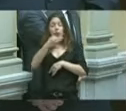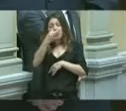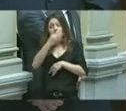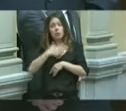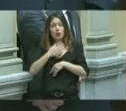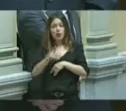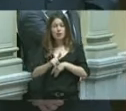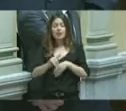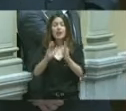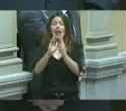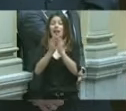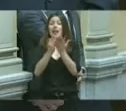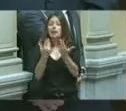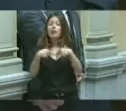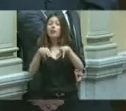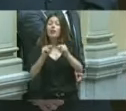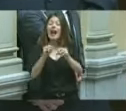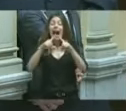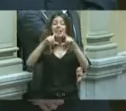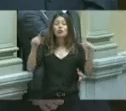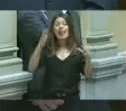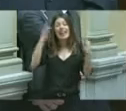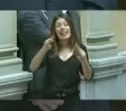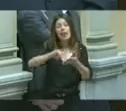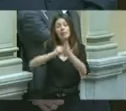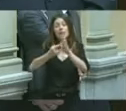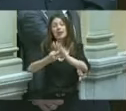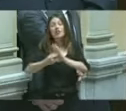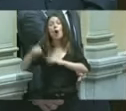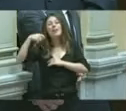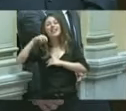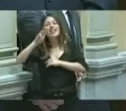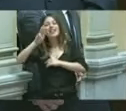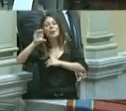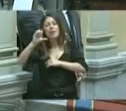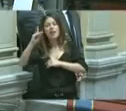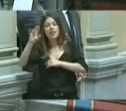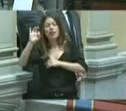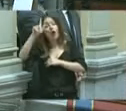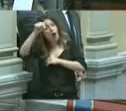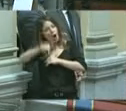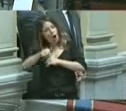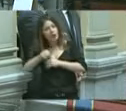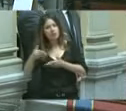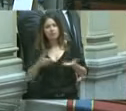libro Asturias, realidad y proyecto el presidente Pedro de Silva. Hoy están nuevamente de actualidad.